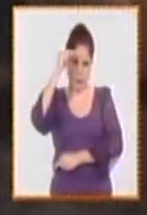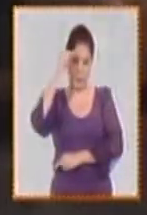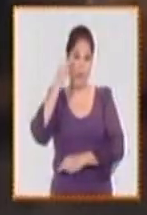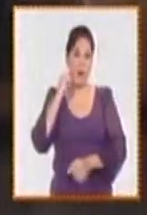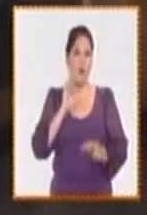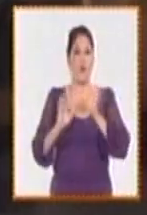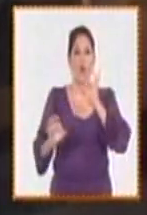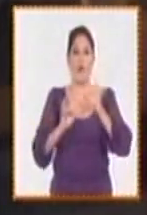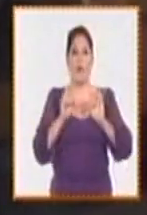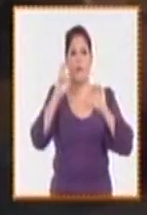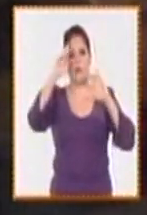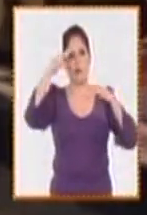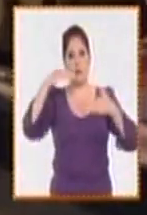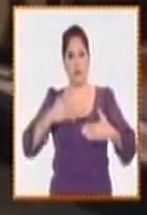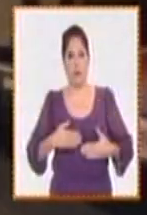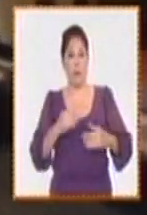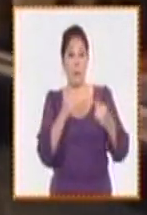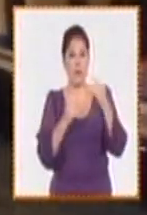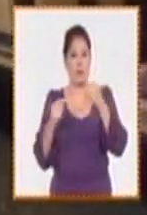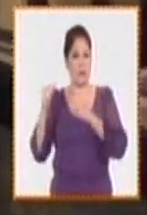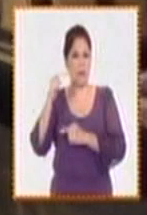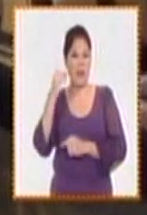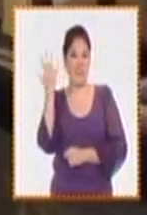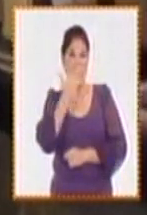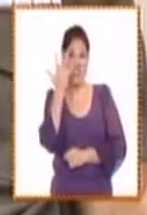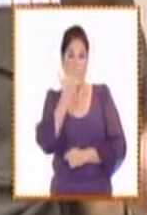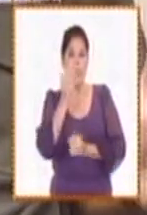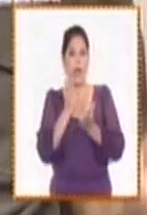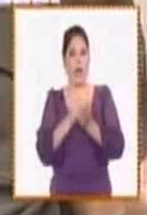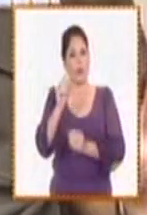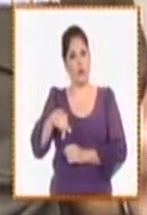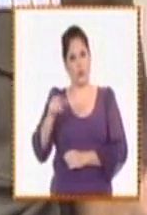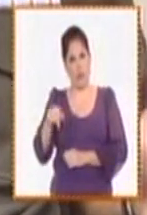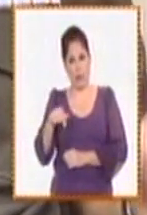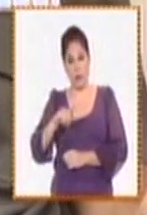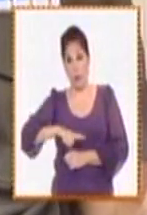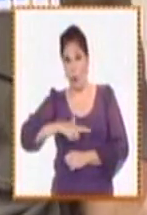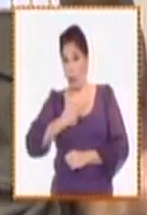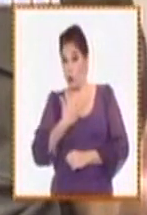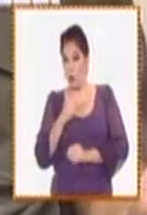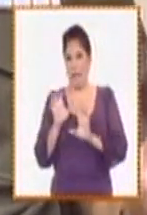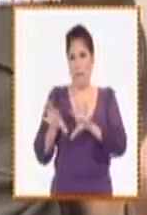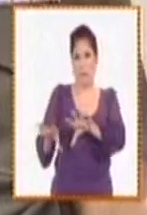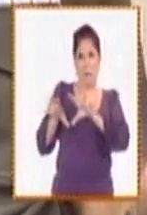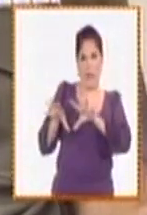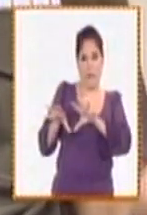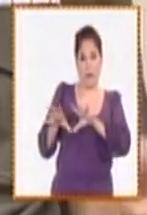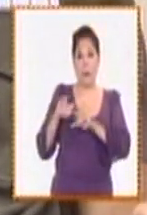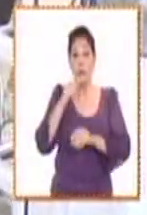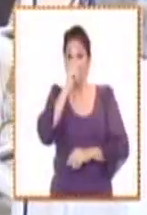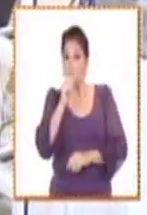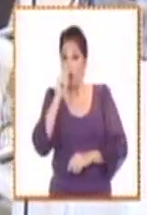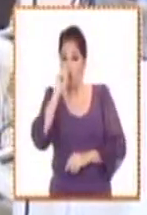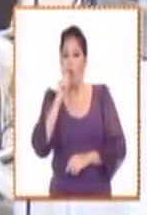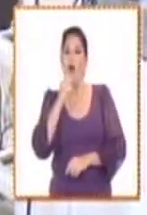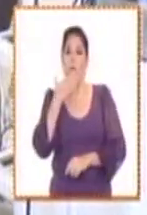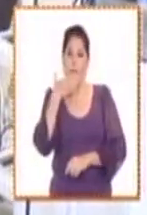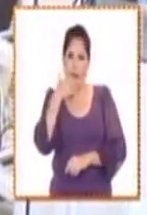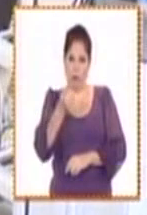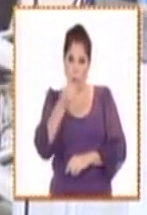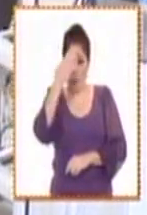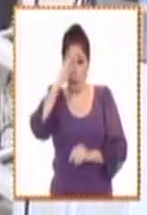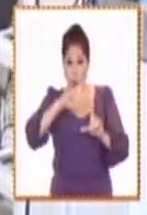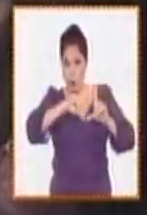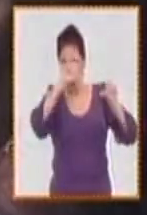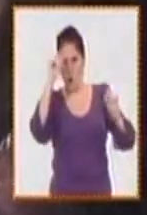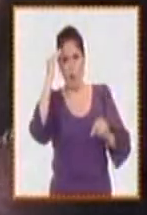protección. Fundamentalmente, ¿quiénes? Nuestros estudiantes. La cultura del rechazo a las drogas es la clave del éxito. Cuba no está